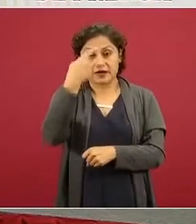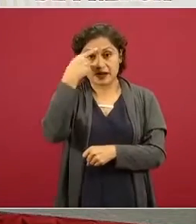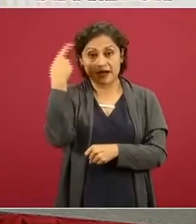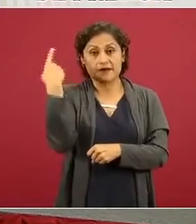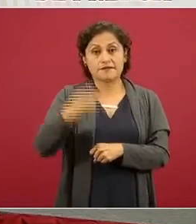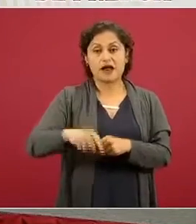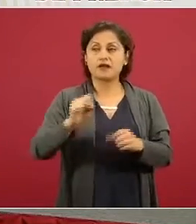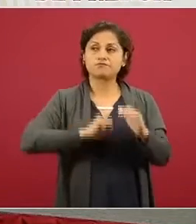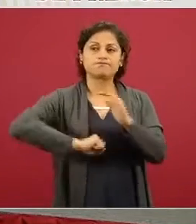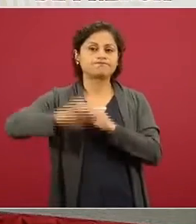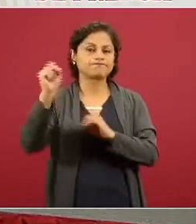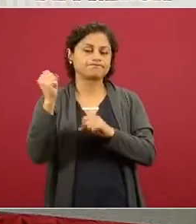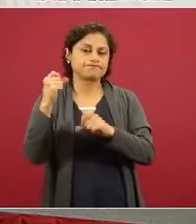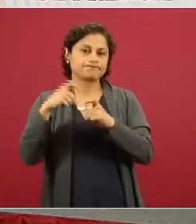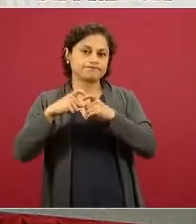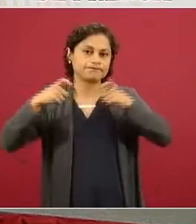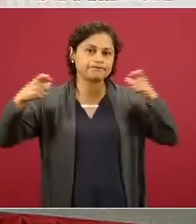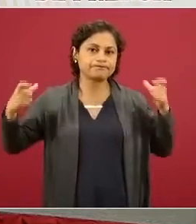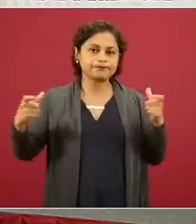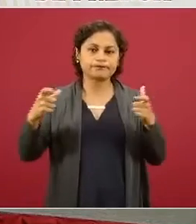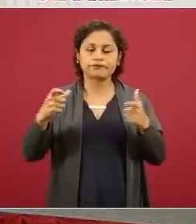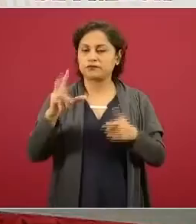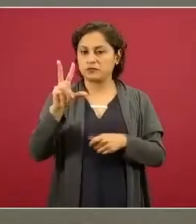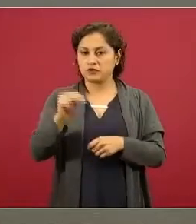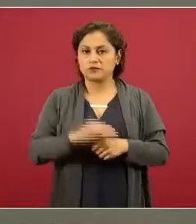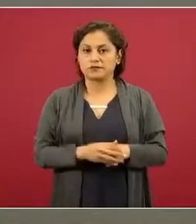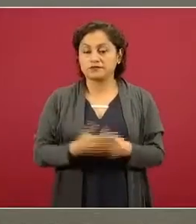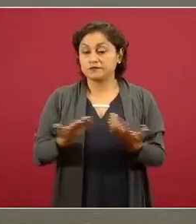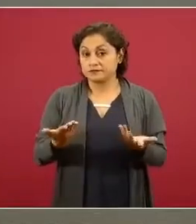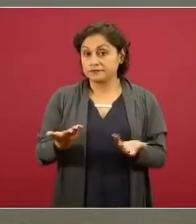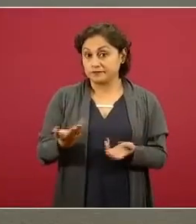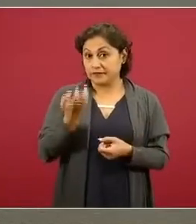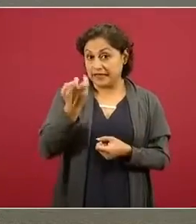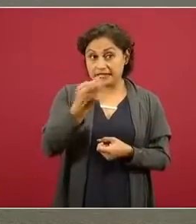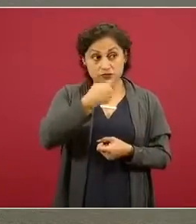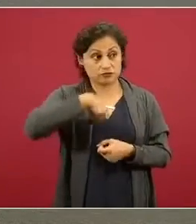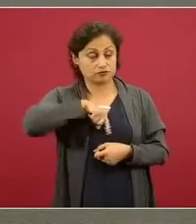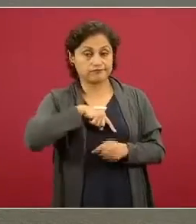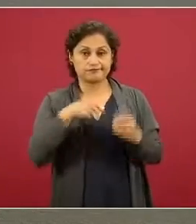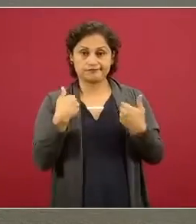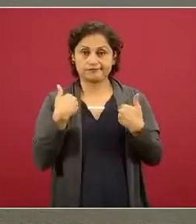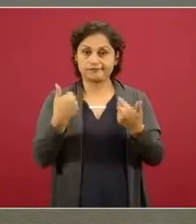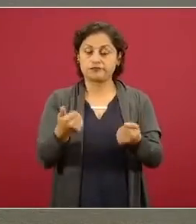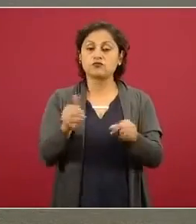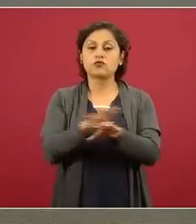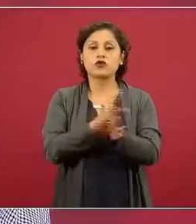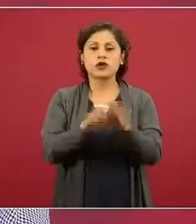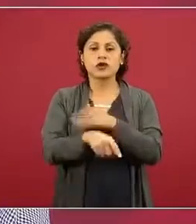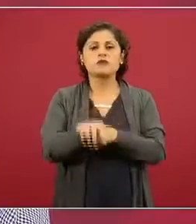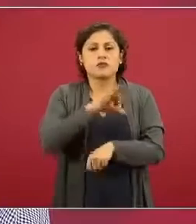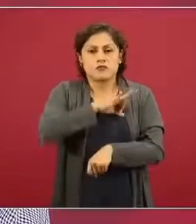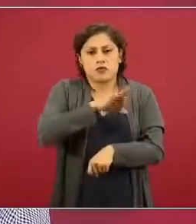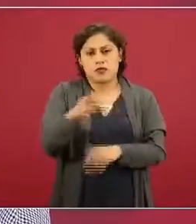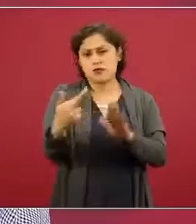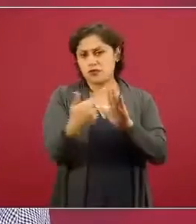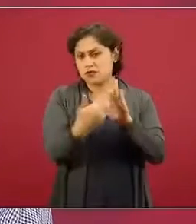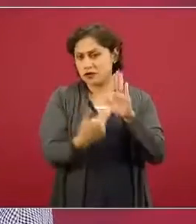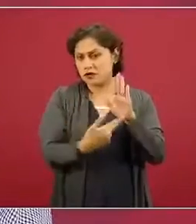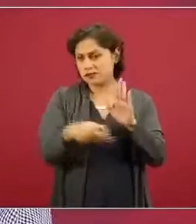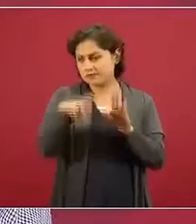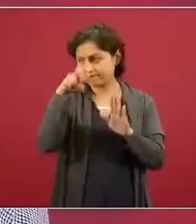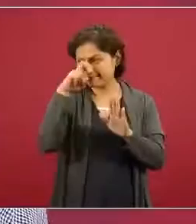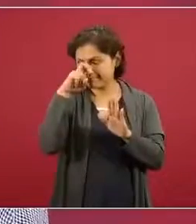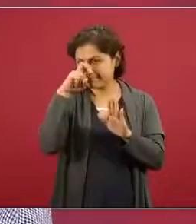podemos aprender, eso es lo que podemos aprender. Podemos llegar al punto en el que necesitamos medidas más restrictivas, ¿no?